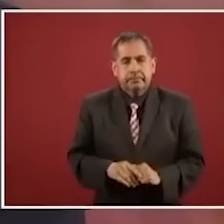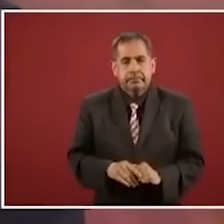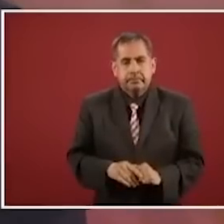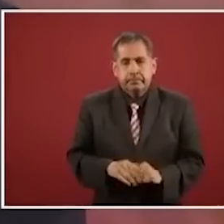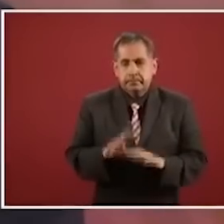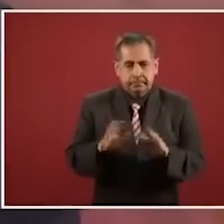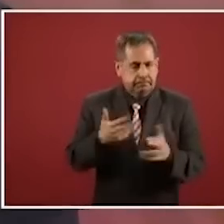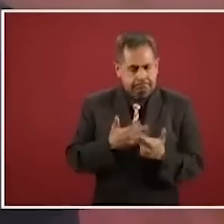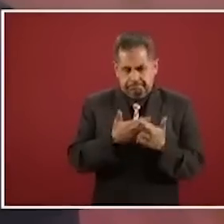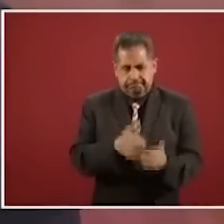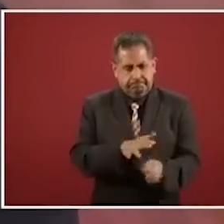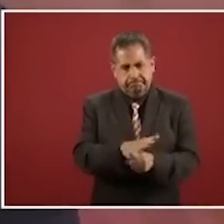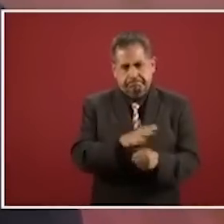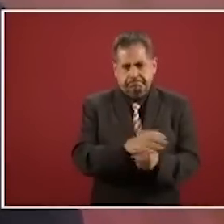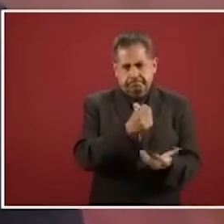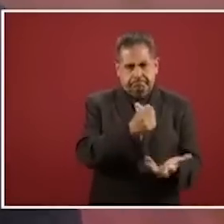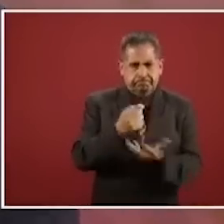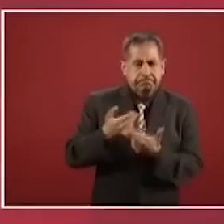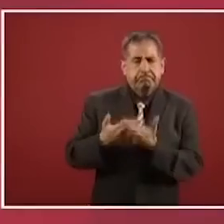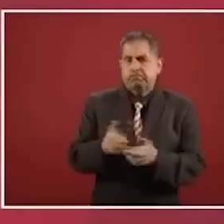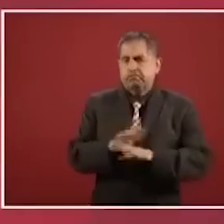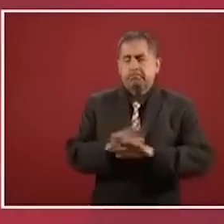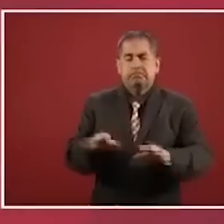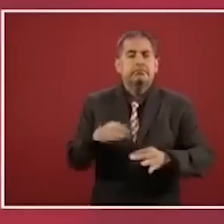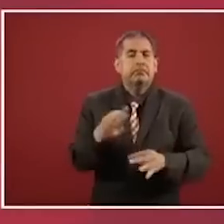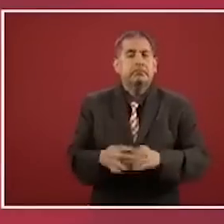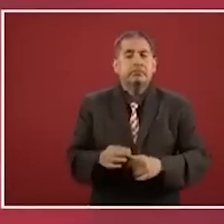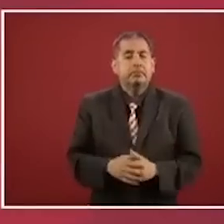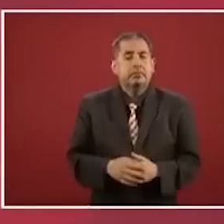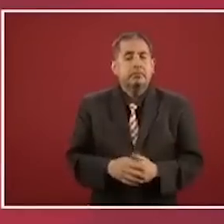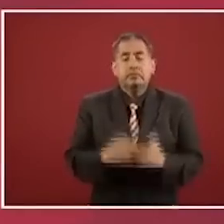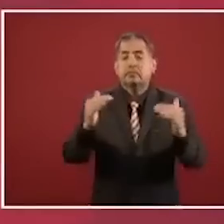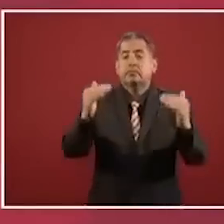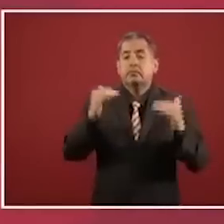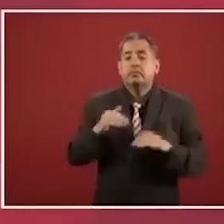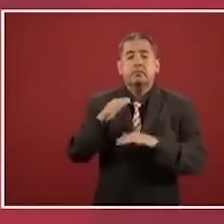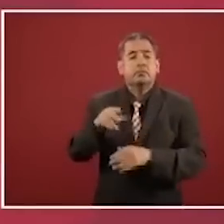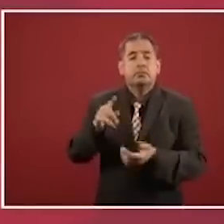Ya tenemos resuelto el presupuesto. Y ahora vamos a la subasta.